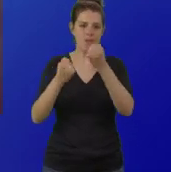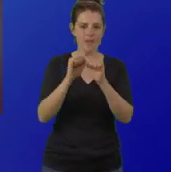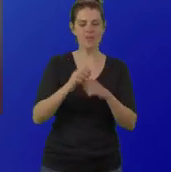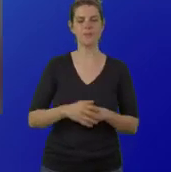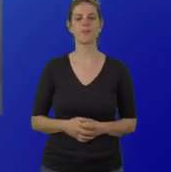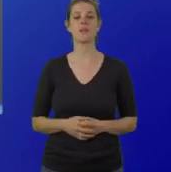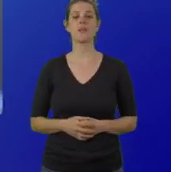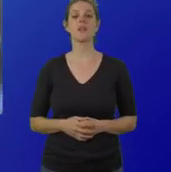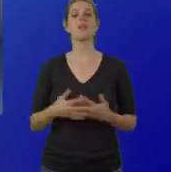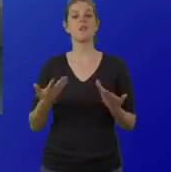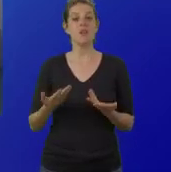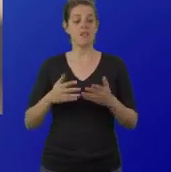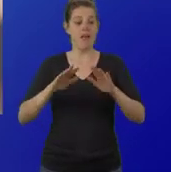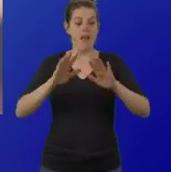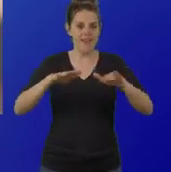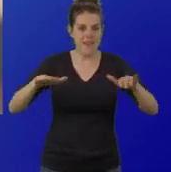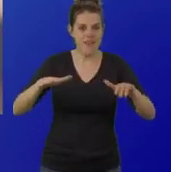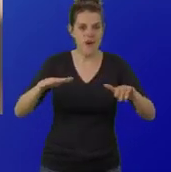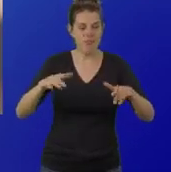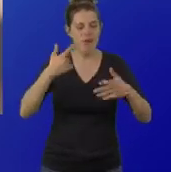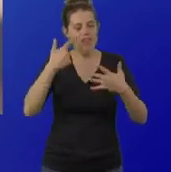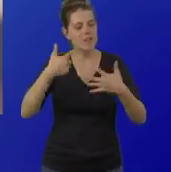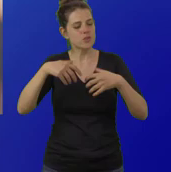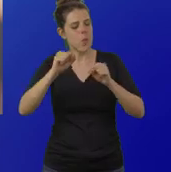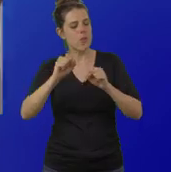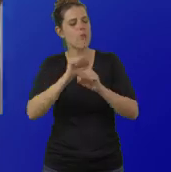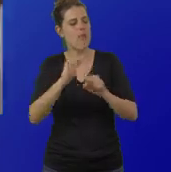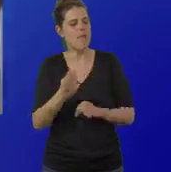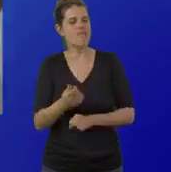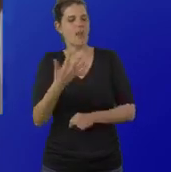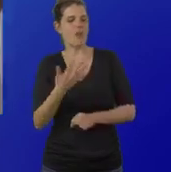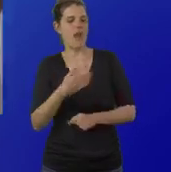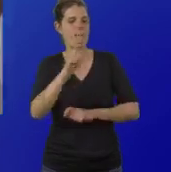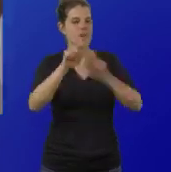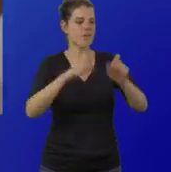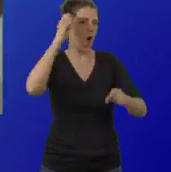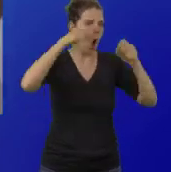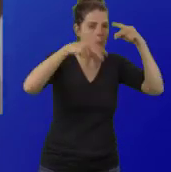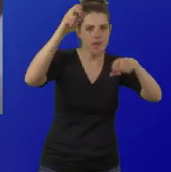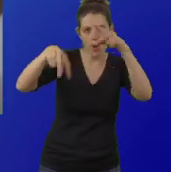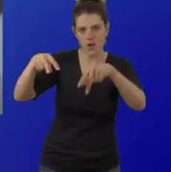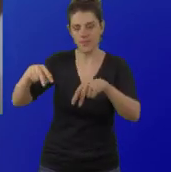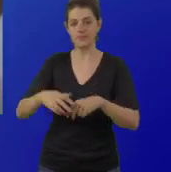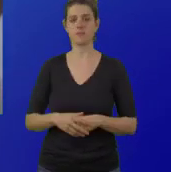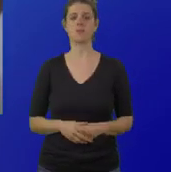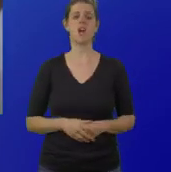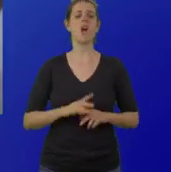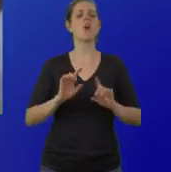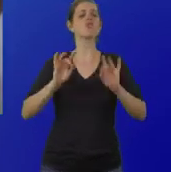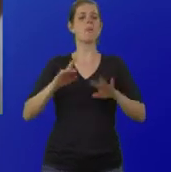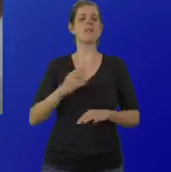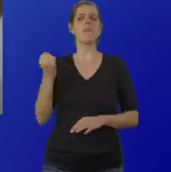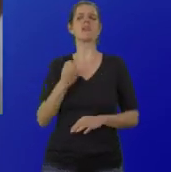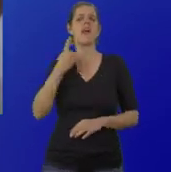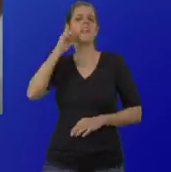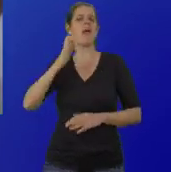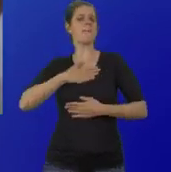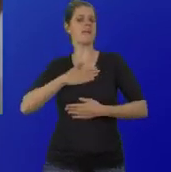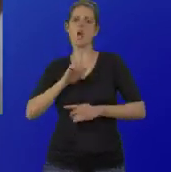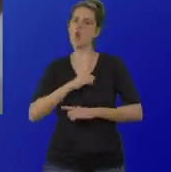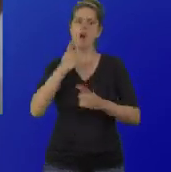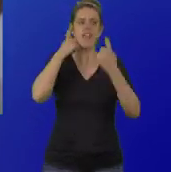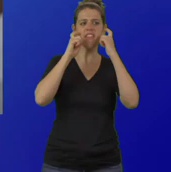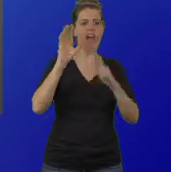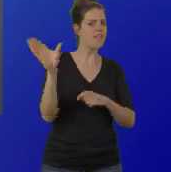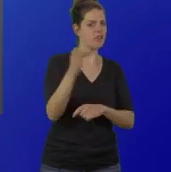a que el niño descubra a valorar lo que piensa el otro. Y no solamente mi idea importa la idea de él también, y la idea